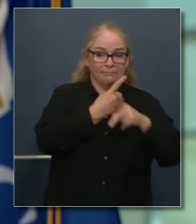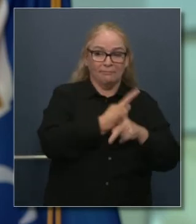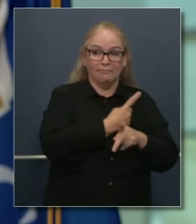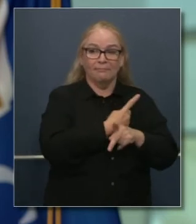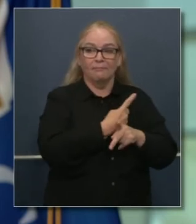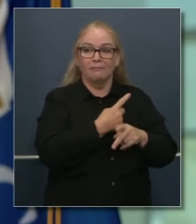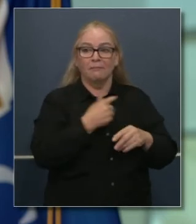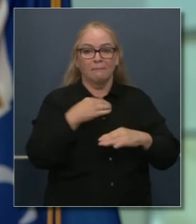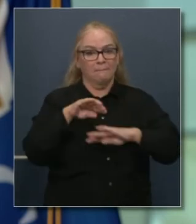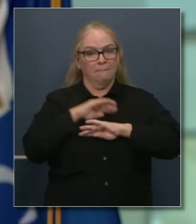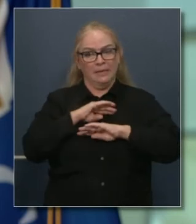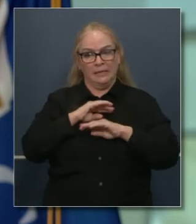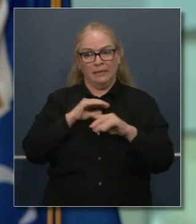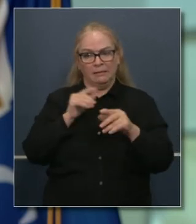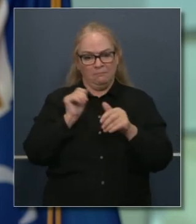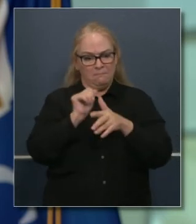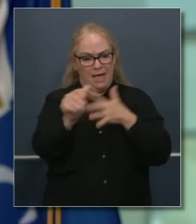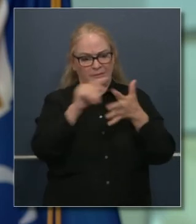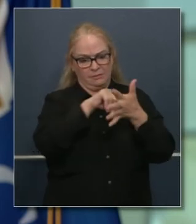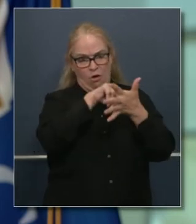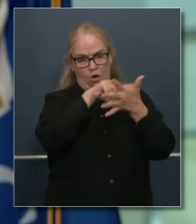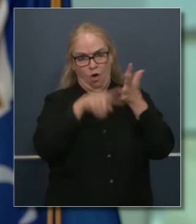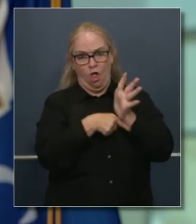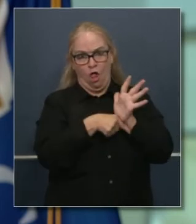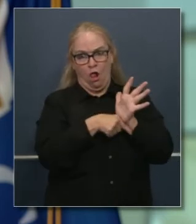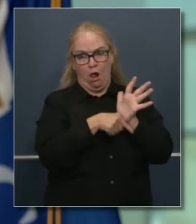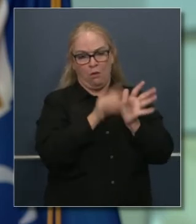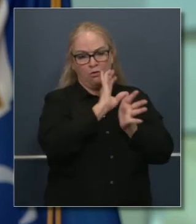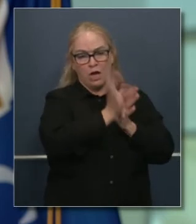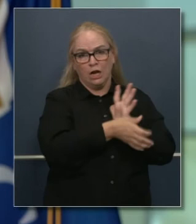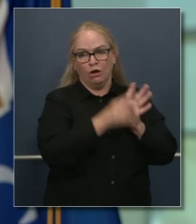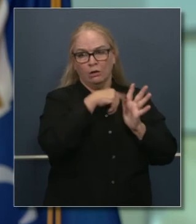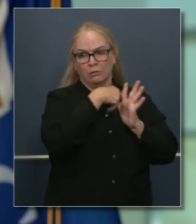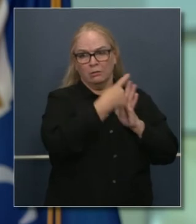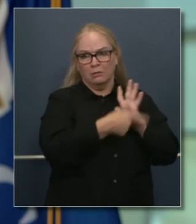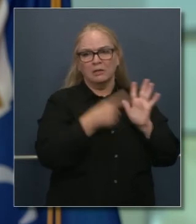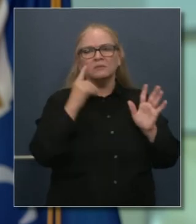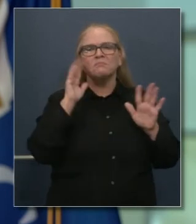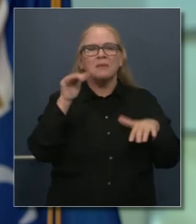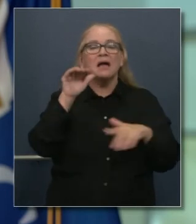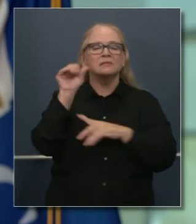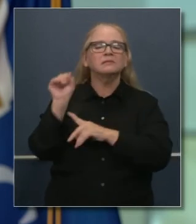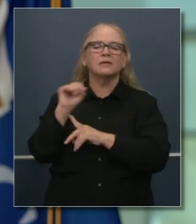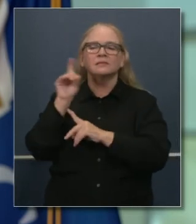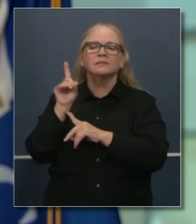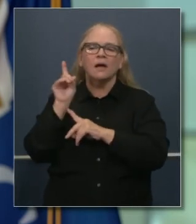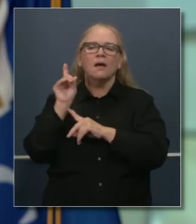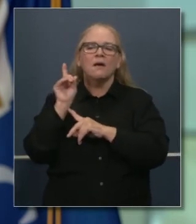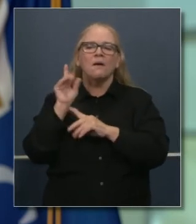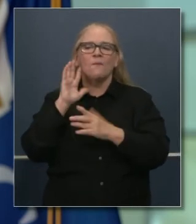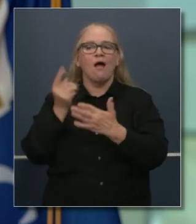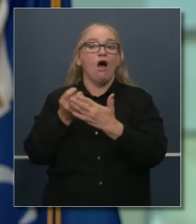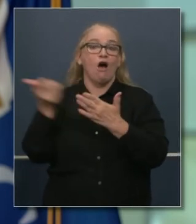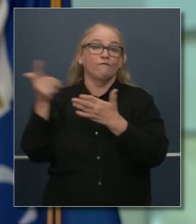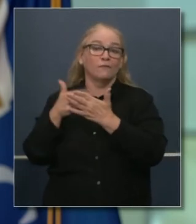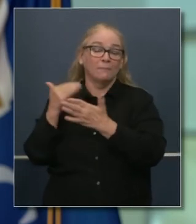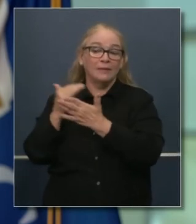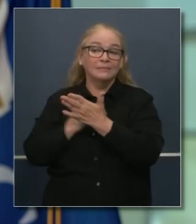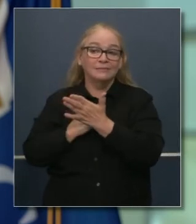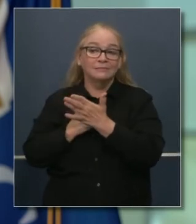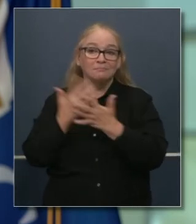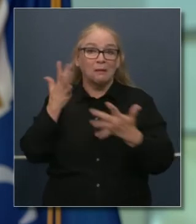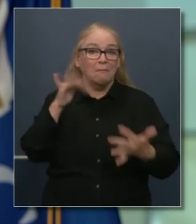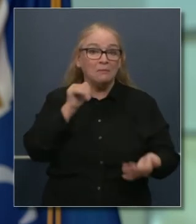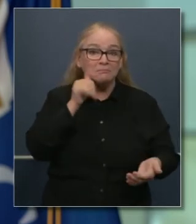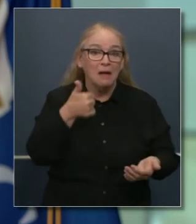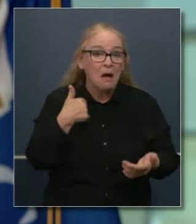y como anticipo como dije anticipamos que san diego pueda salir de la lista mañana me imagino